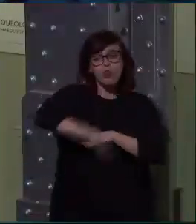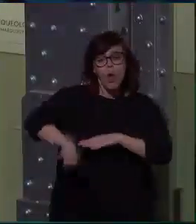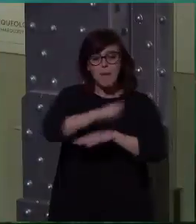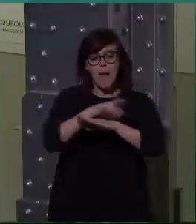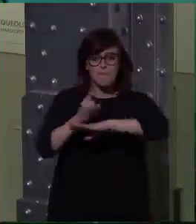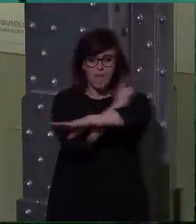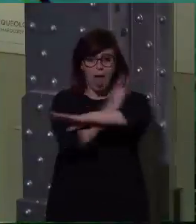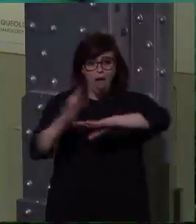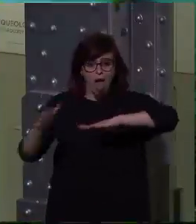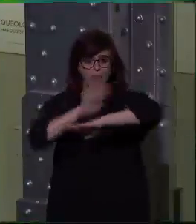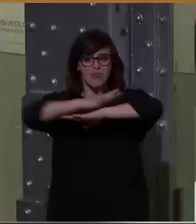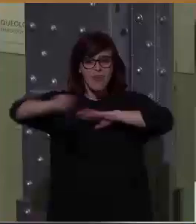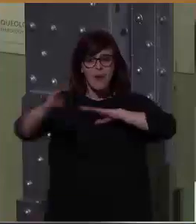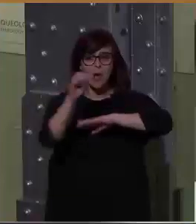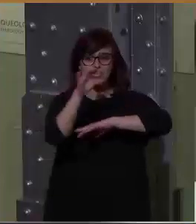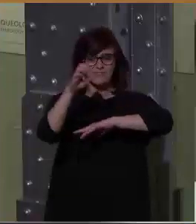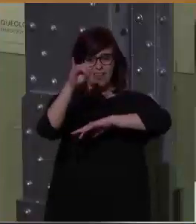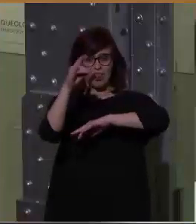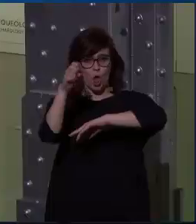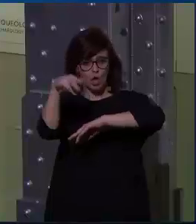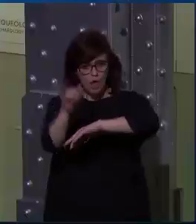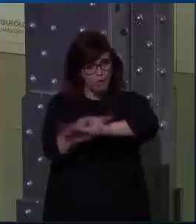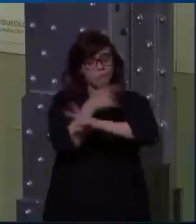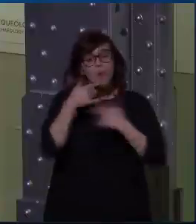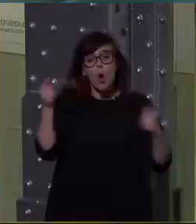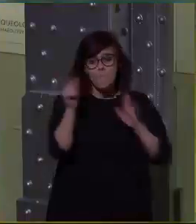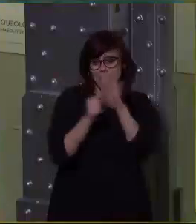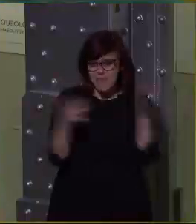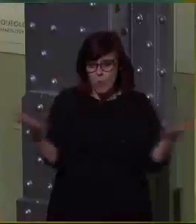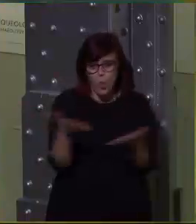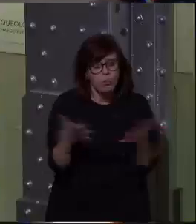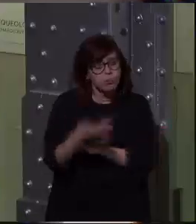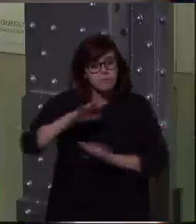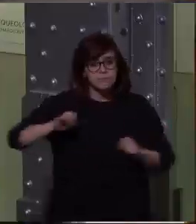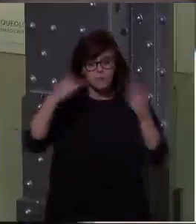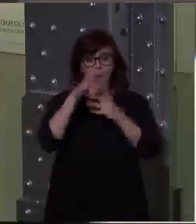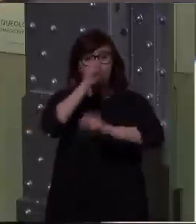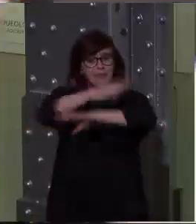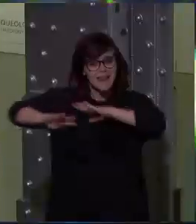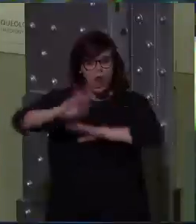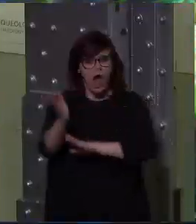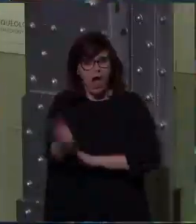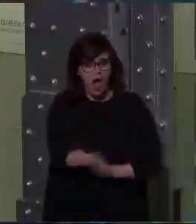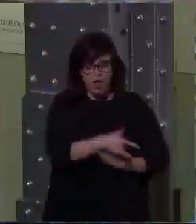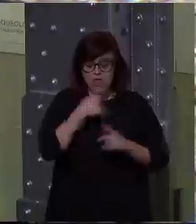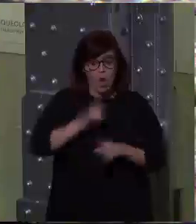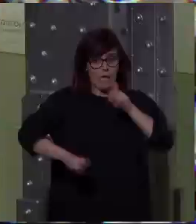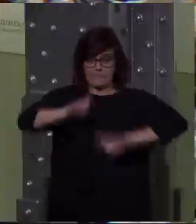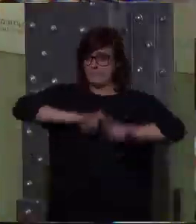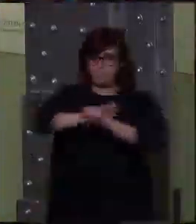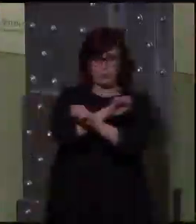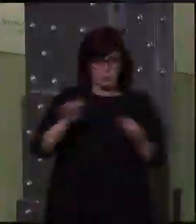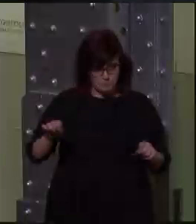más importante frente a la contaminación. Debemos tomar medidas urgentes o los daños que estamos provocando al Mediterráneo serán irreversibles.